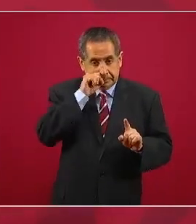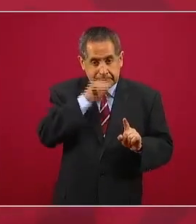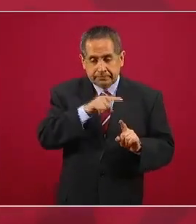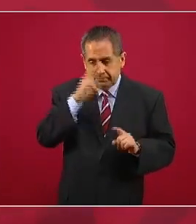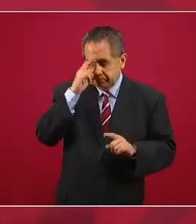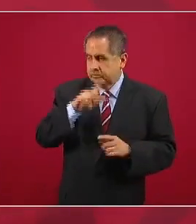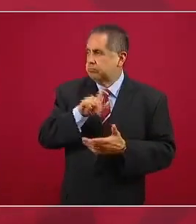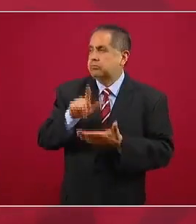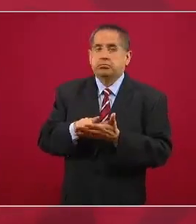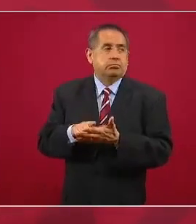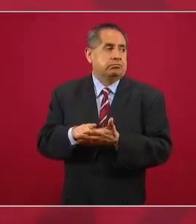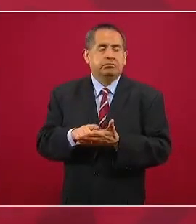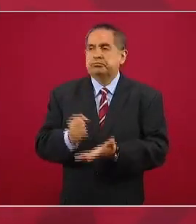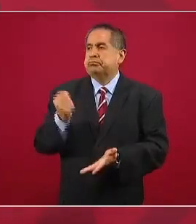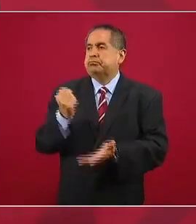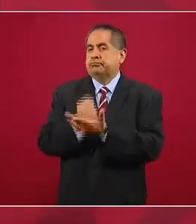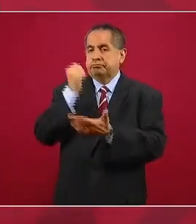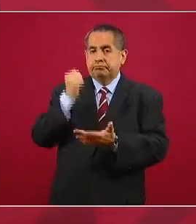aprobó la reforma